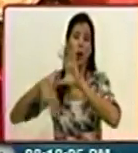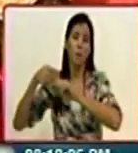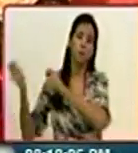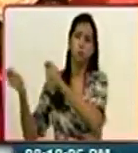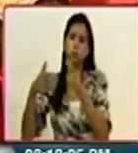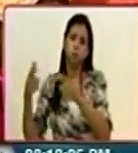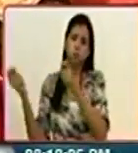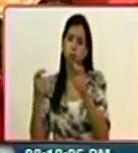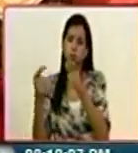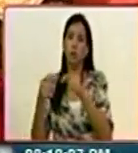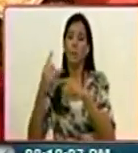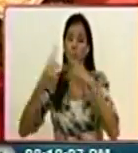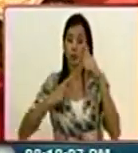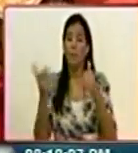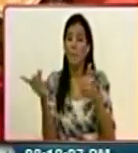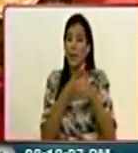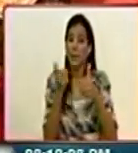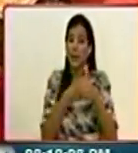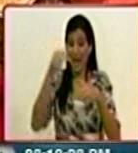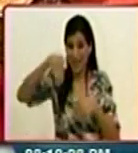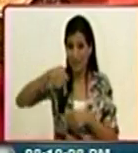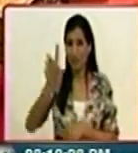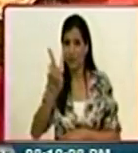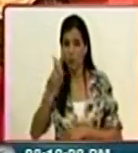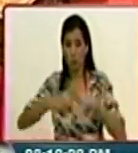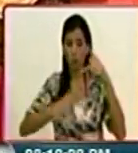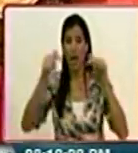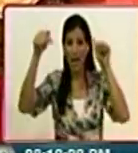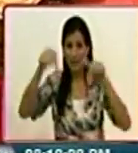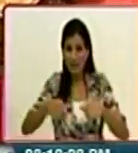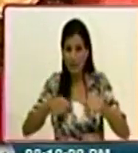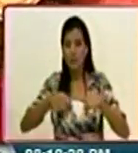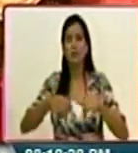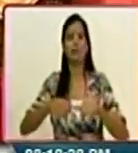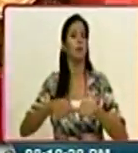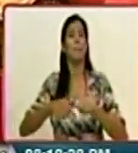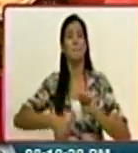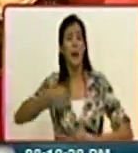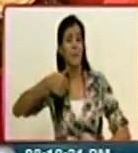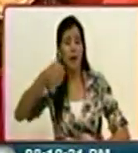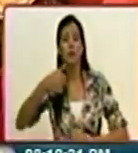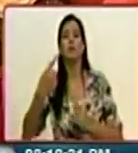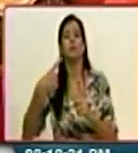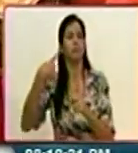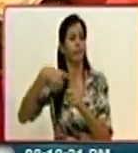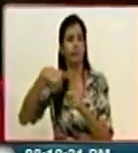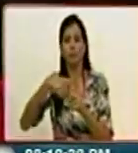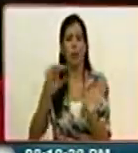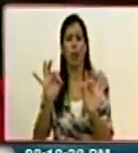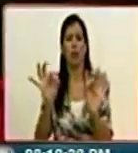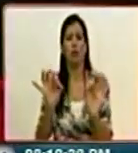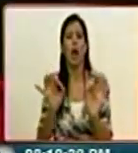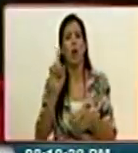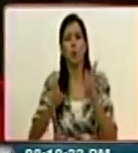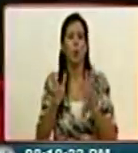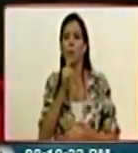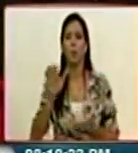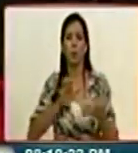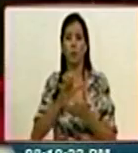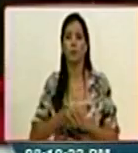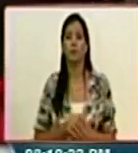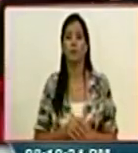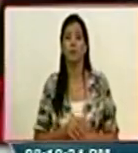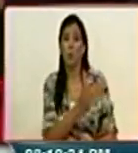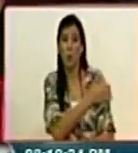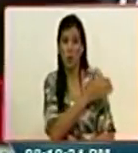importar de producción primaria interna de los que producimos en mayor cuantía sin ningún tipo de dificultad. Ante las críticas de